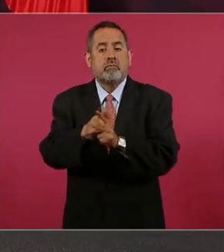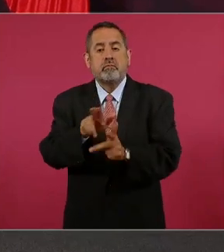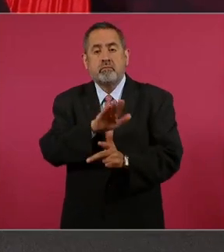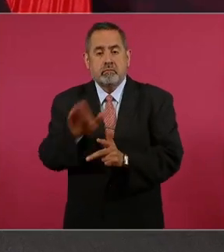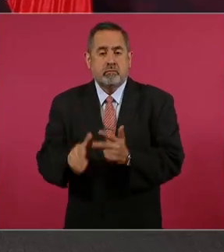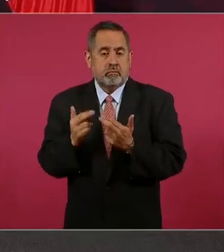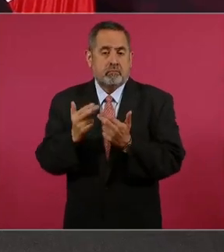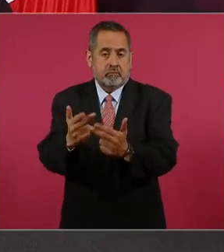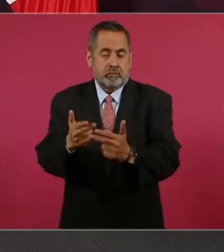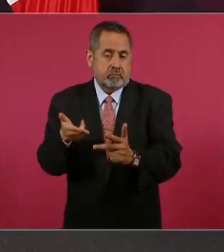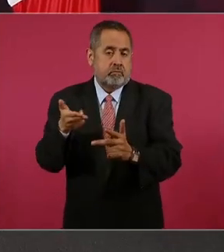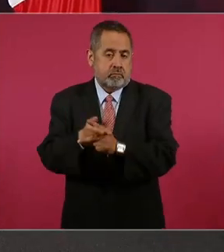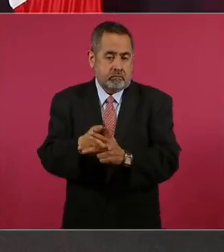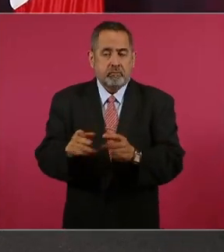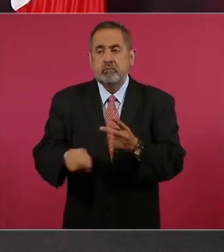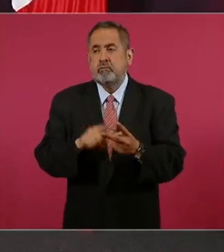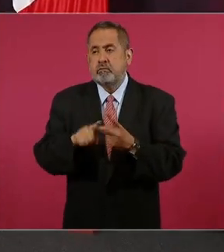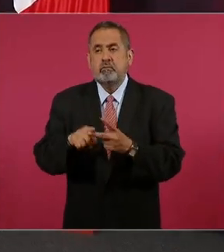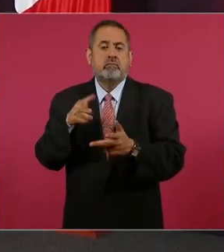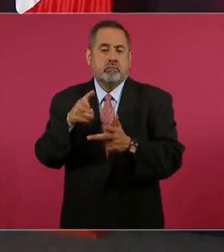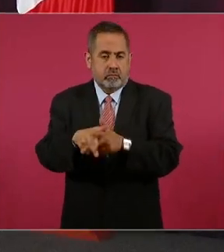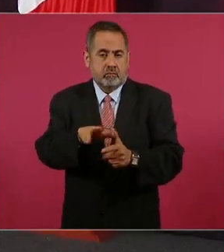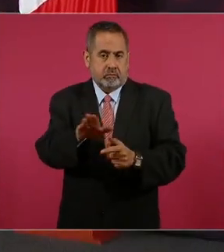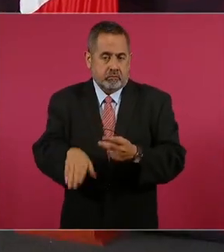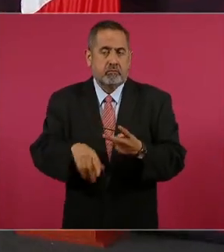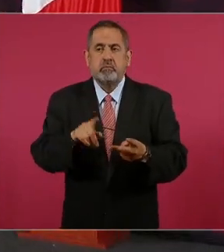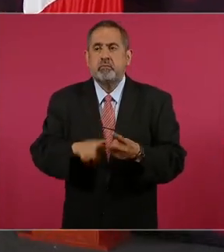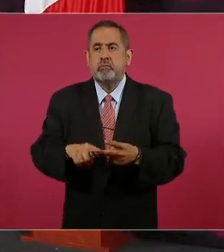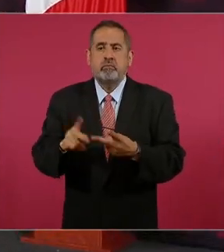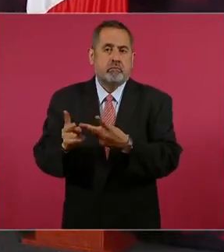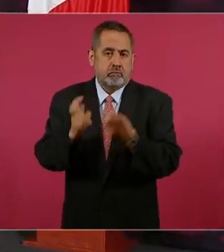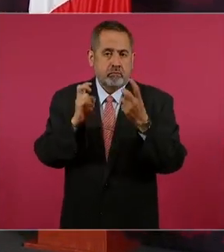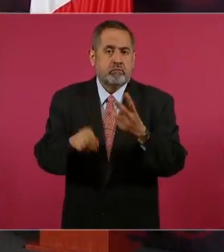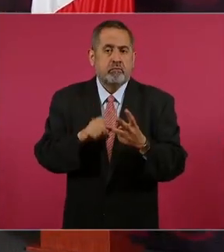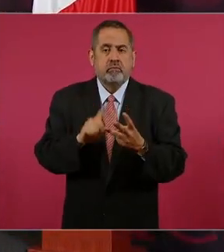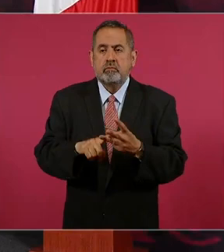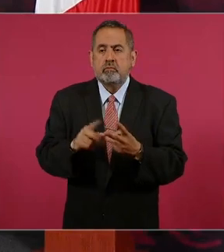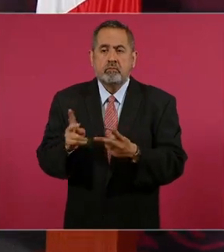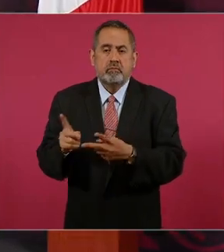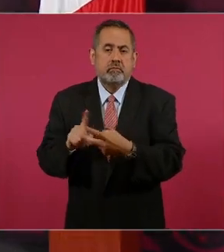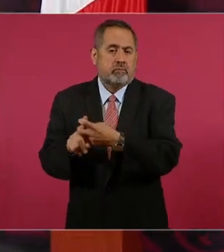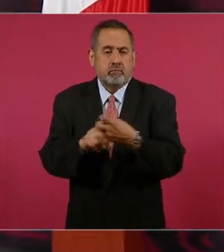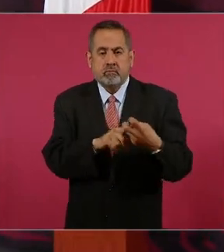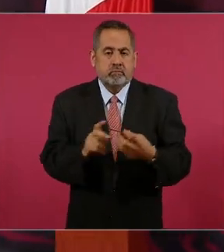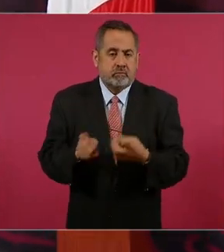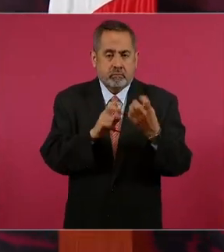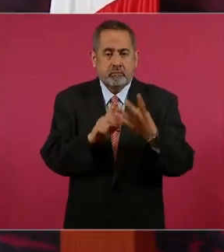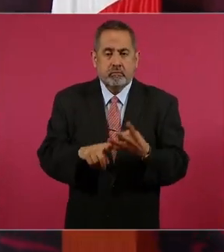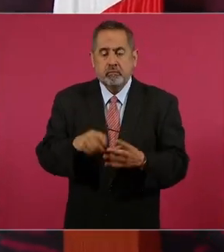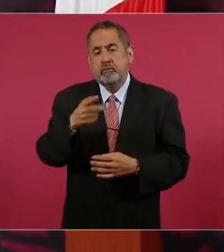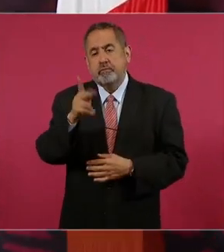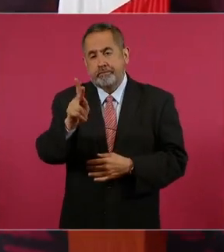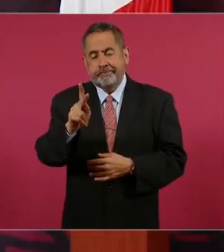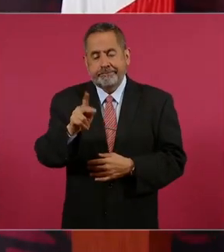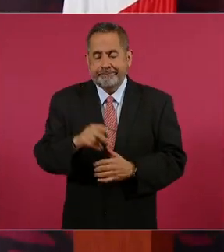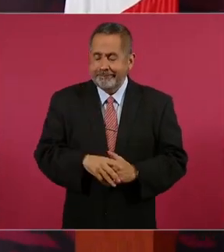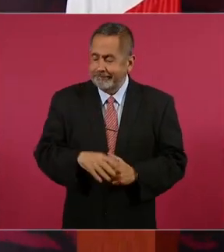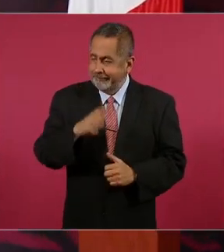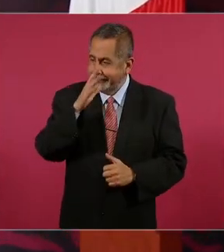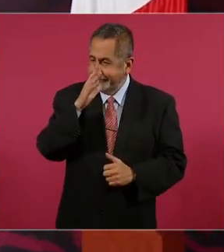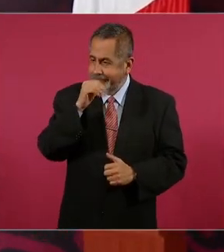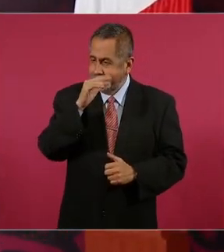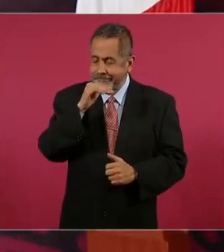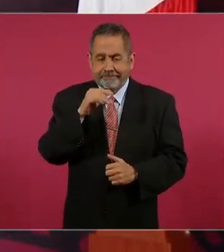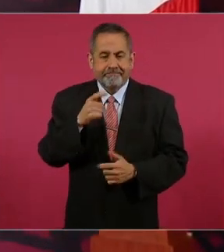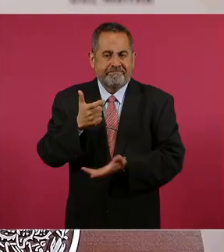homicidios robos secuestros pero no hemos bajado